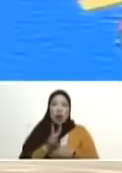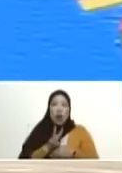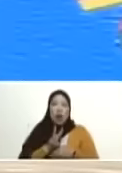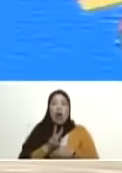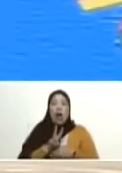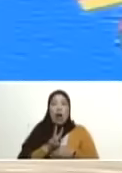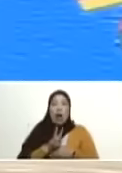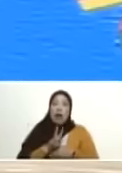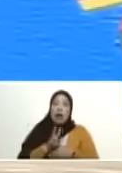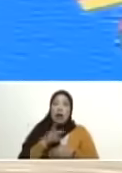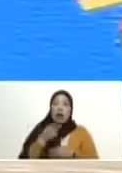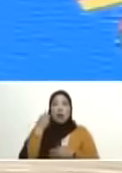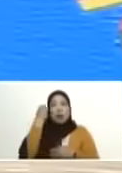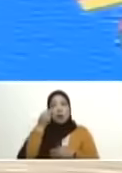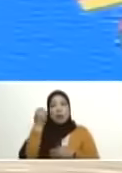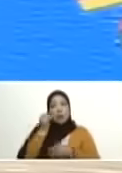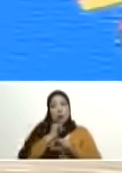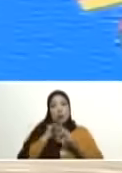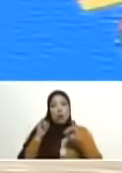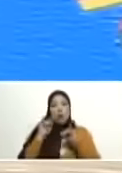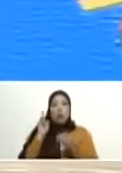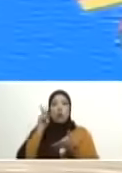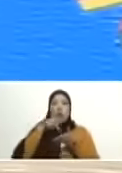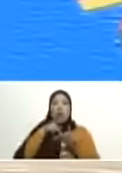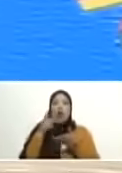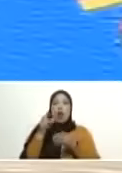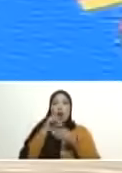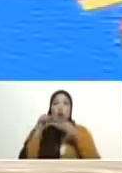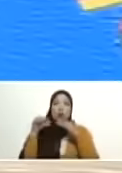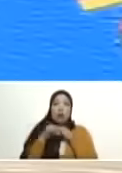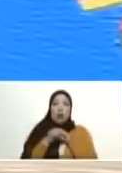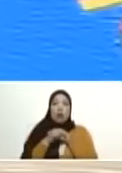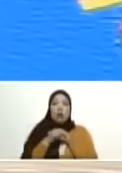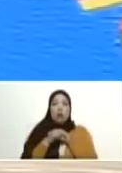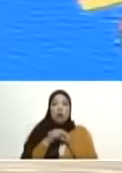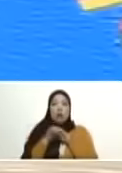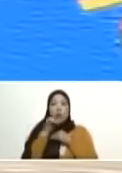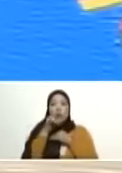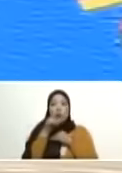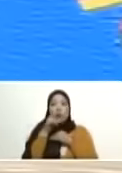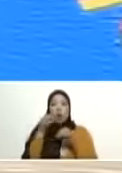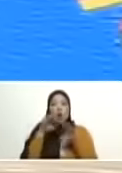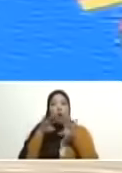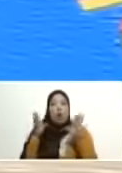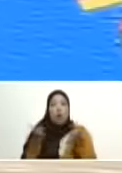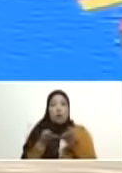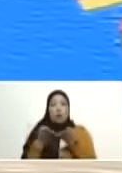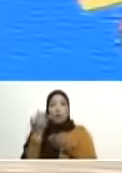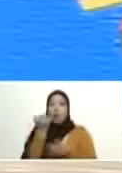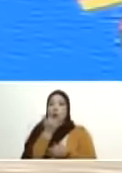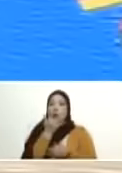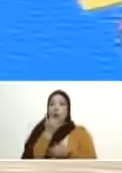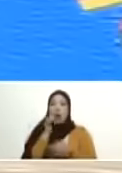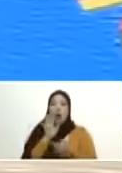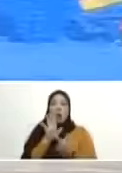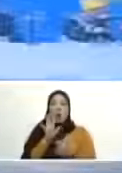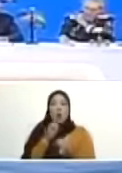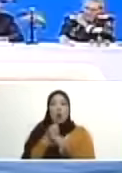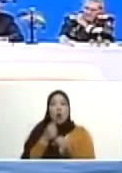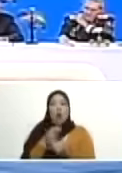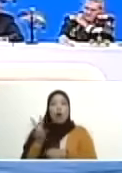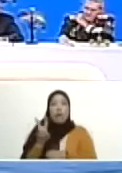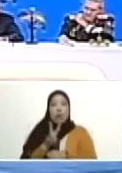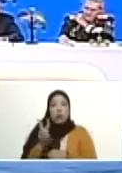victimización por parte de Guyana, tratando de poner el mundo al revés y presentar a nuestro